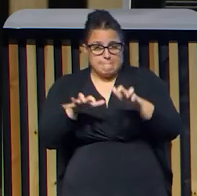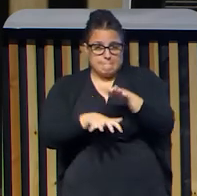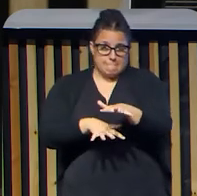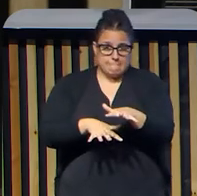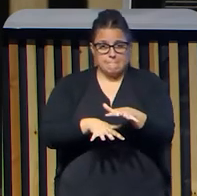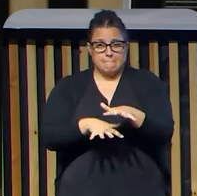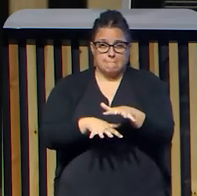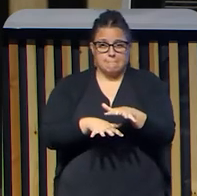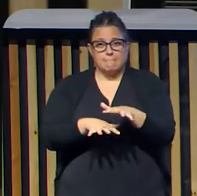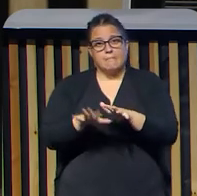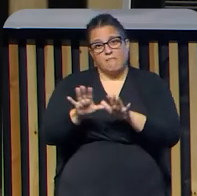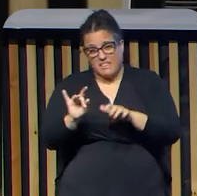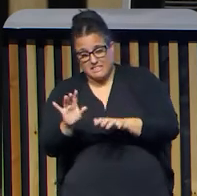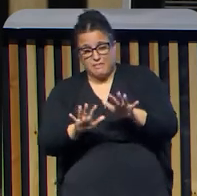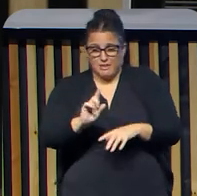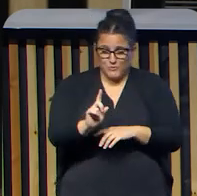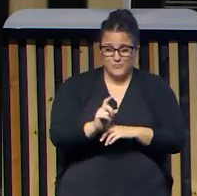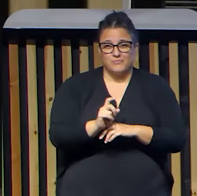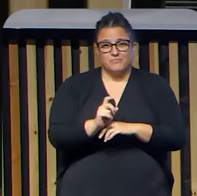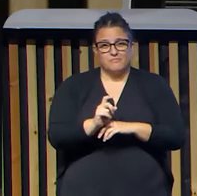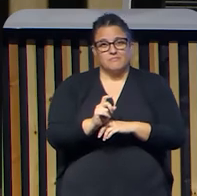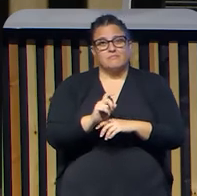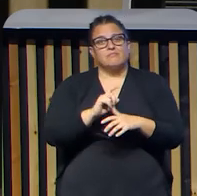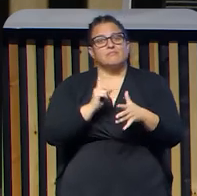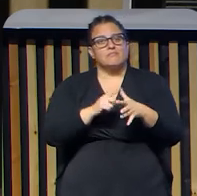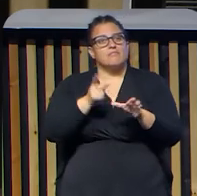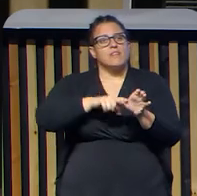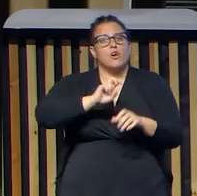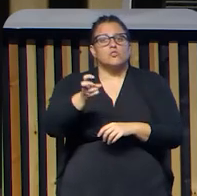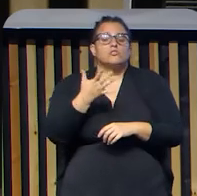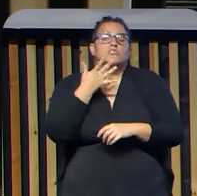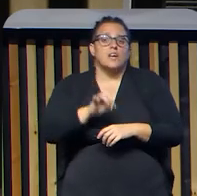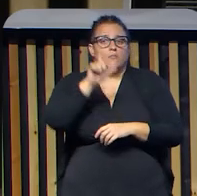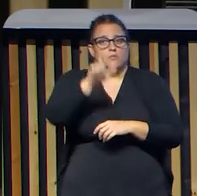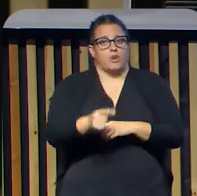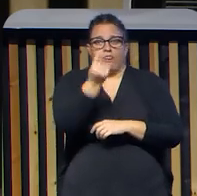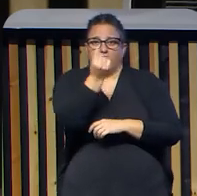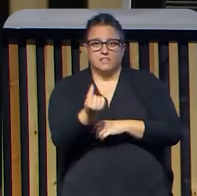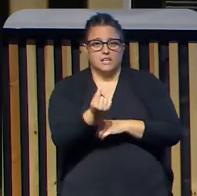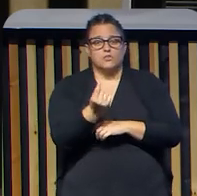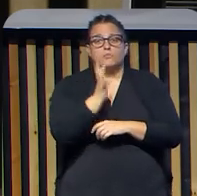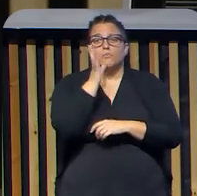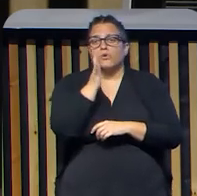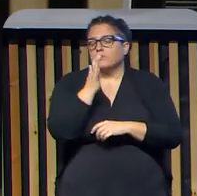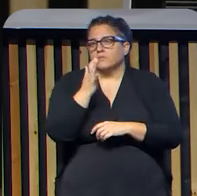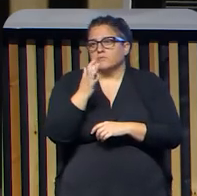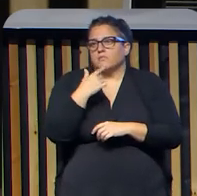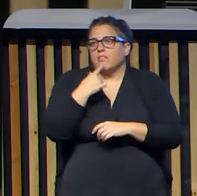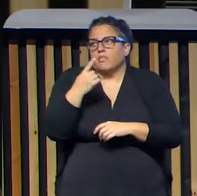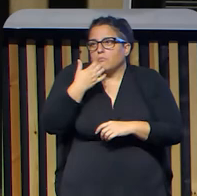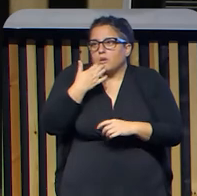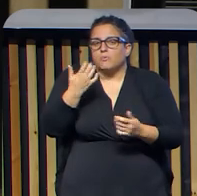hombre pero es que si hiciéramos un espacio en blanco entre esta información y esta la persona